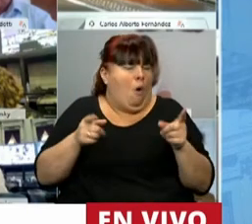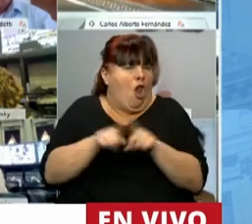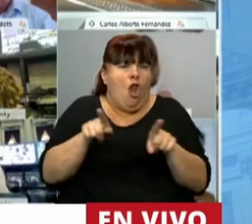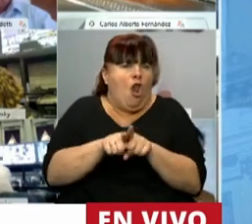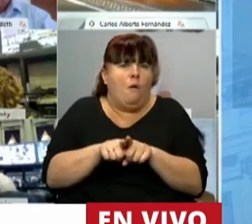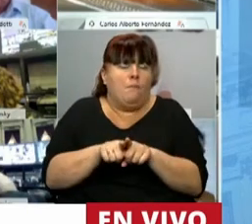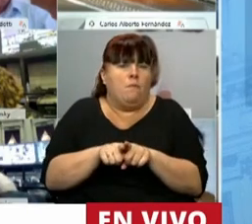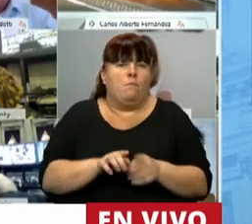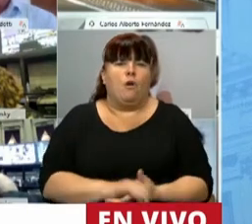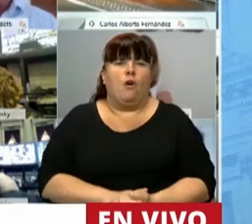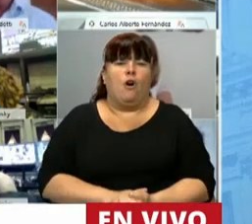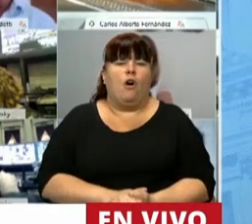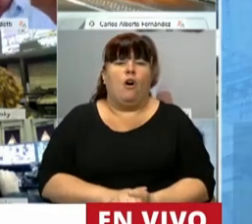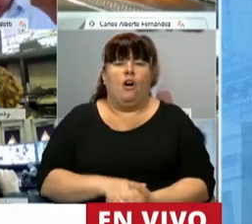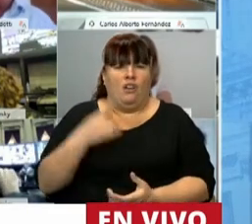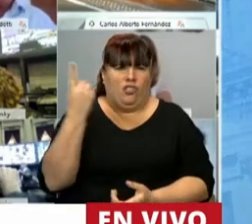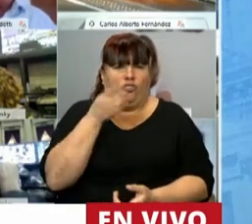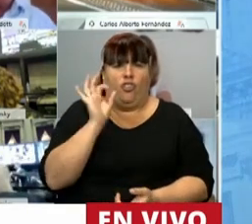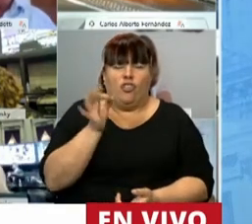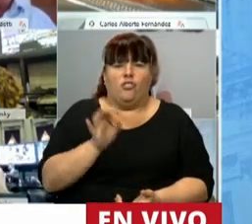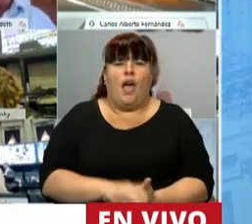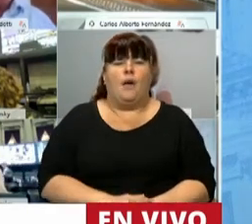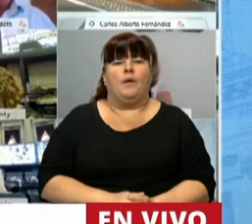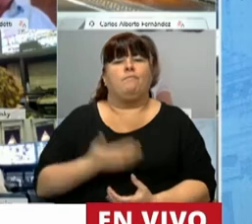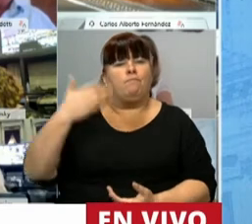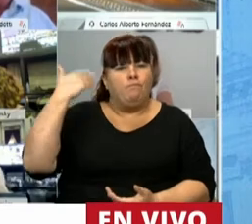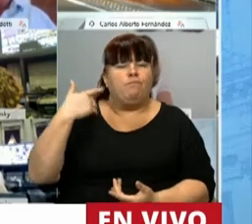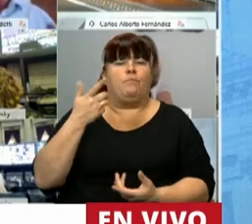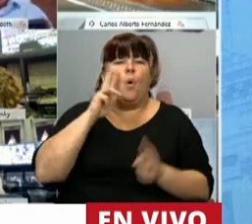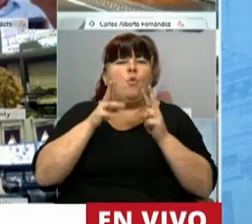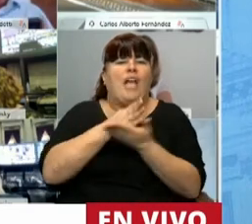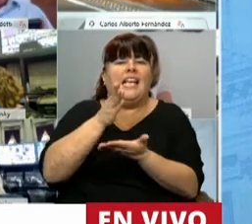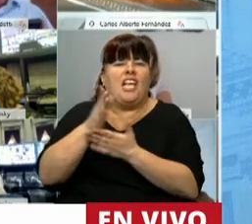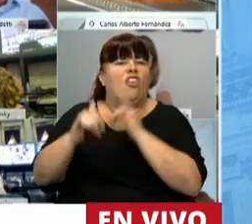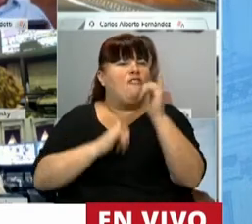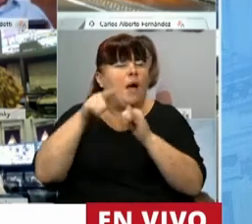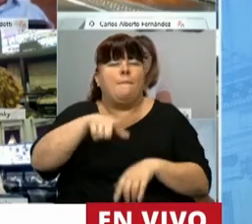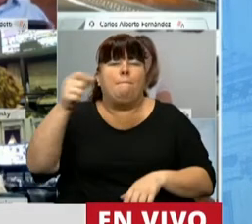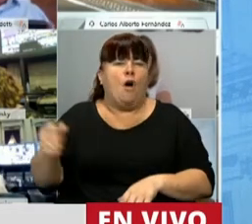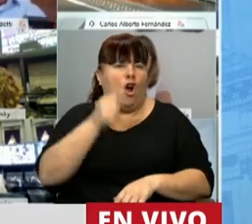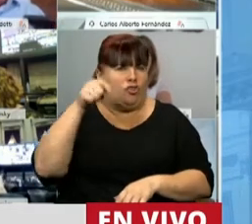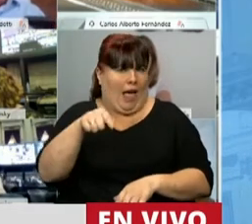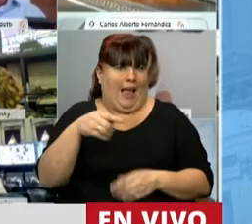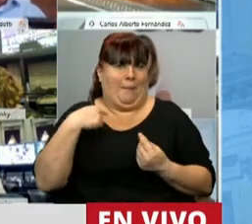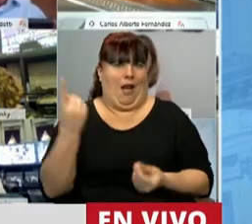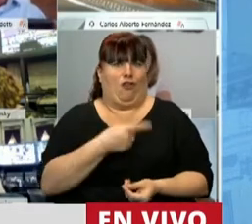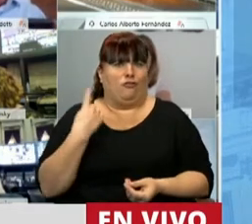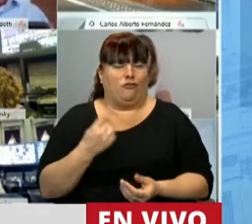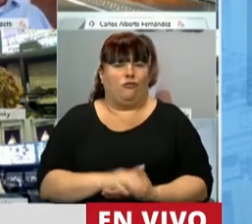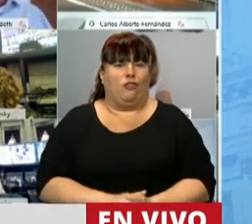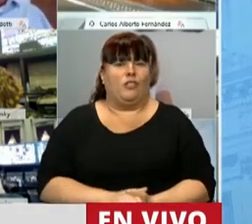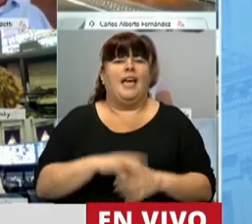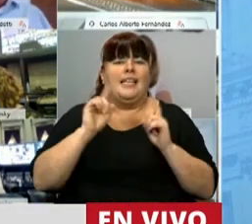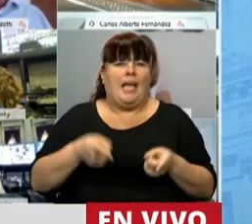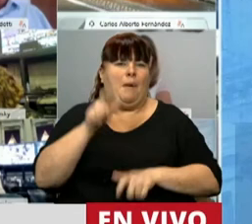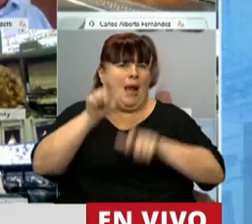ocurrió es bastante sabido, fuimos haciendo accesos a la información, es muy importante esa herramienta para nosotros y